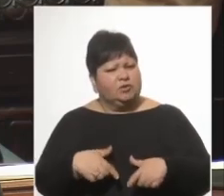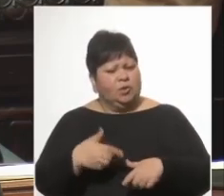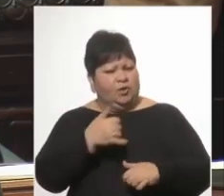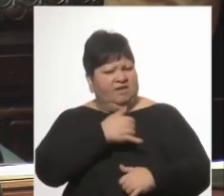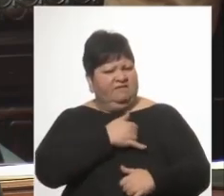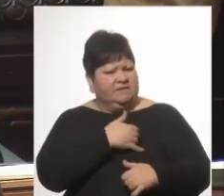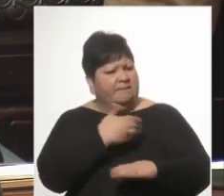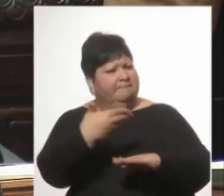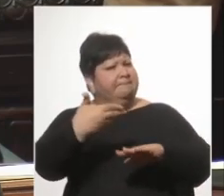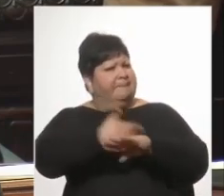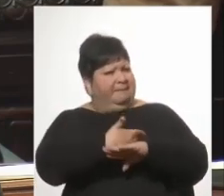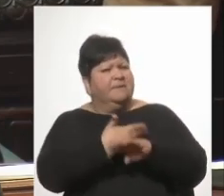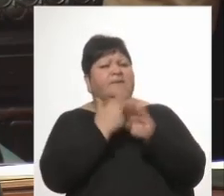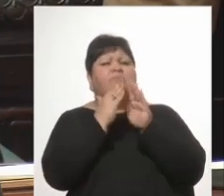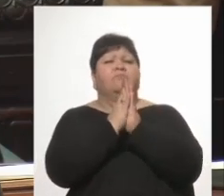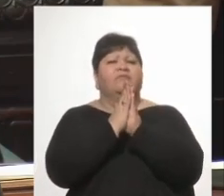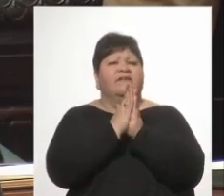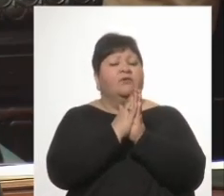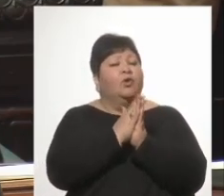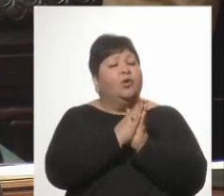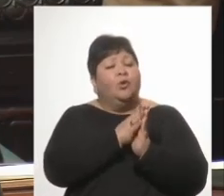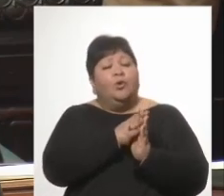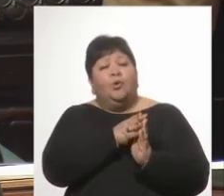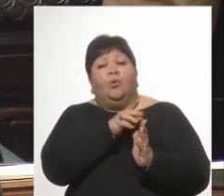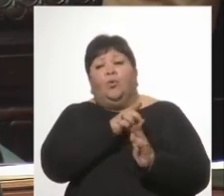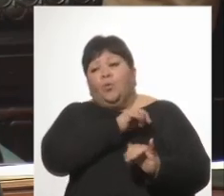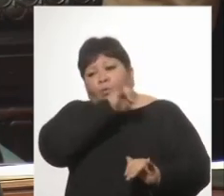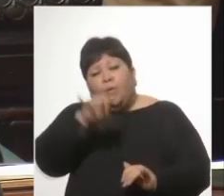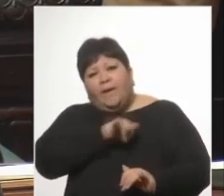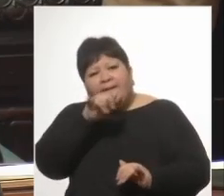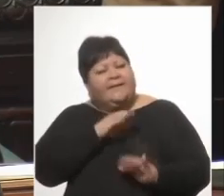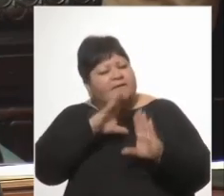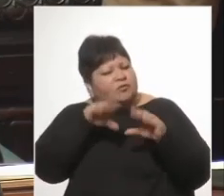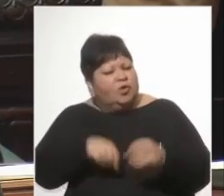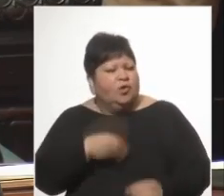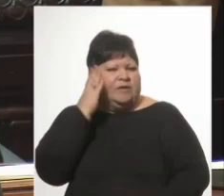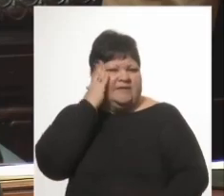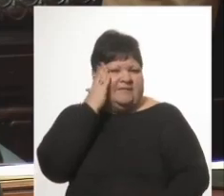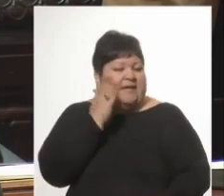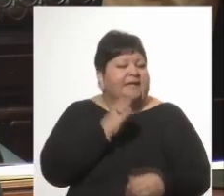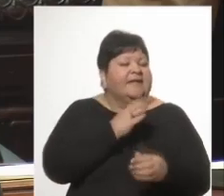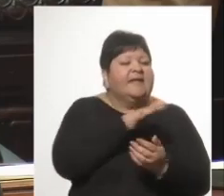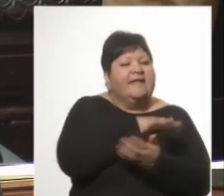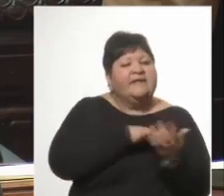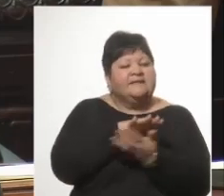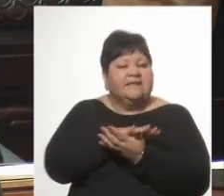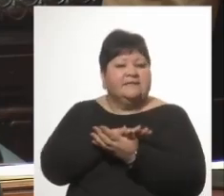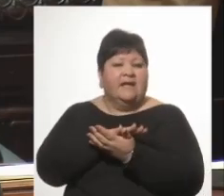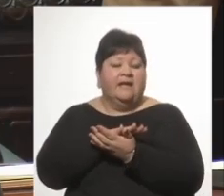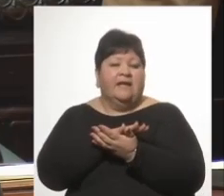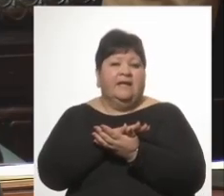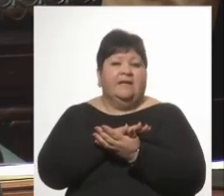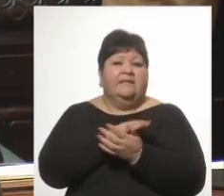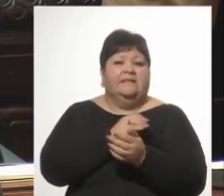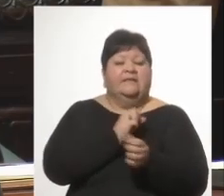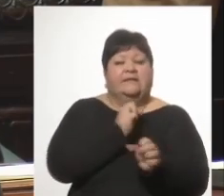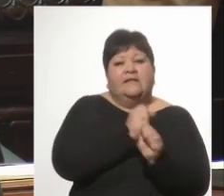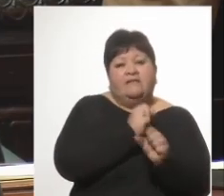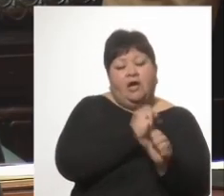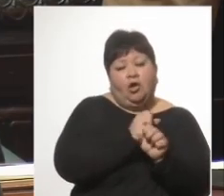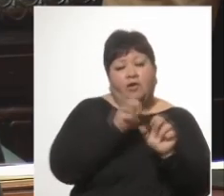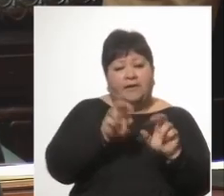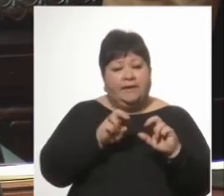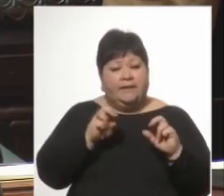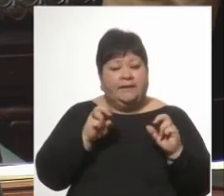de las actuaciones del Ministerio, cada instancia, perdón, de las actuaciones del Tribunal de Honor, yo las conversaba con